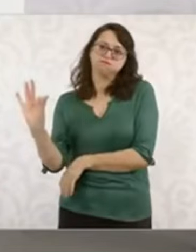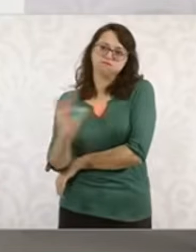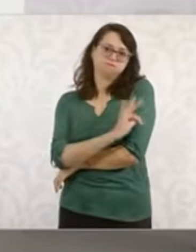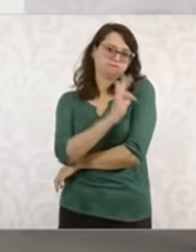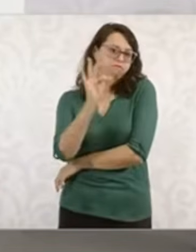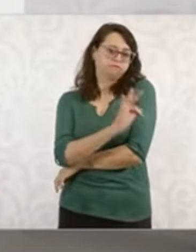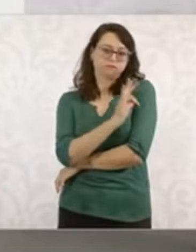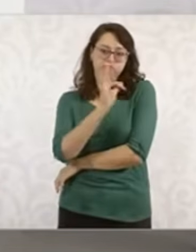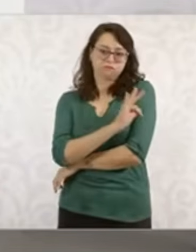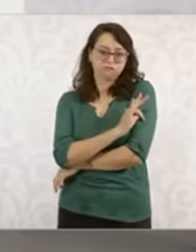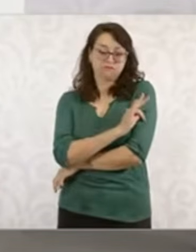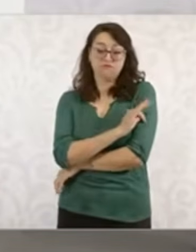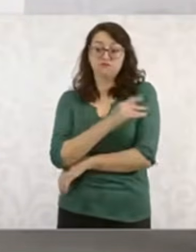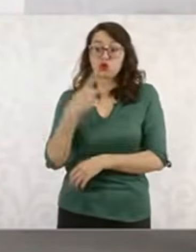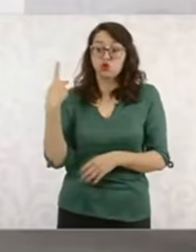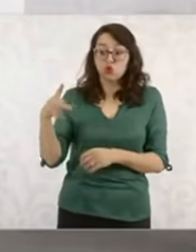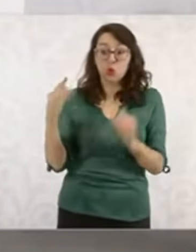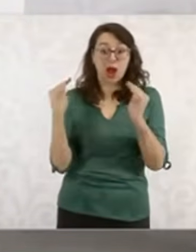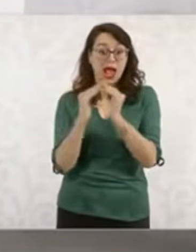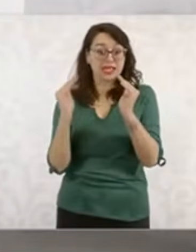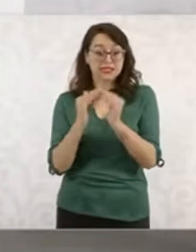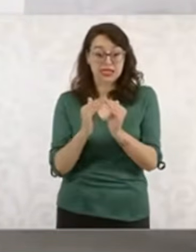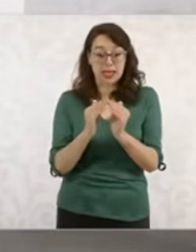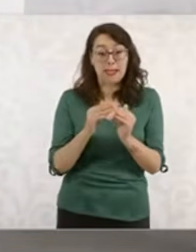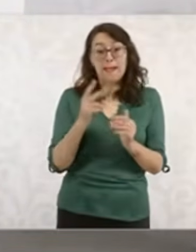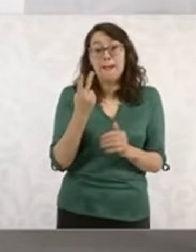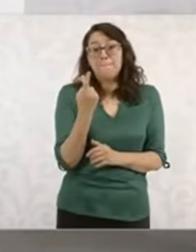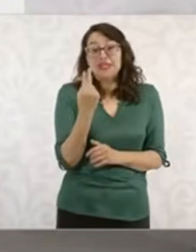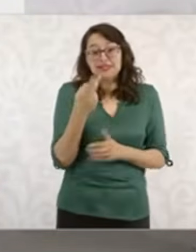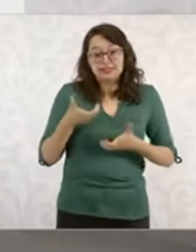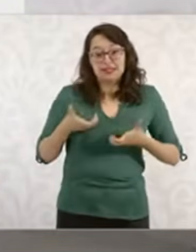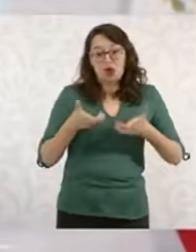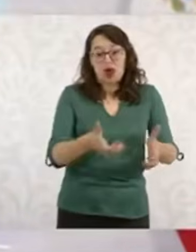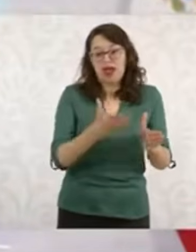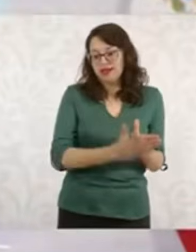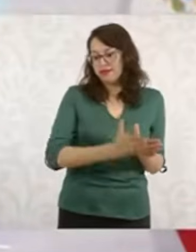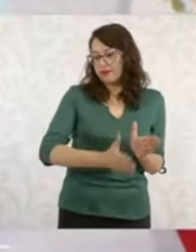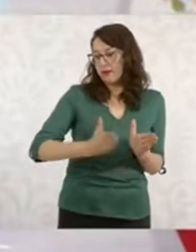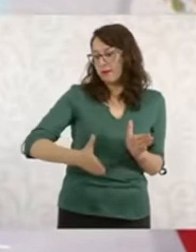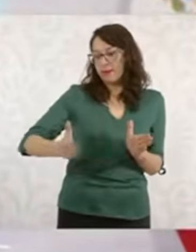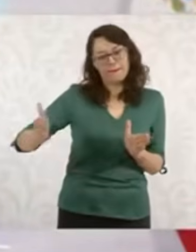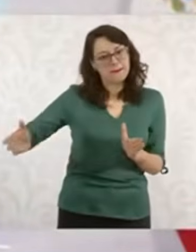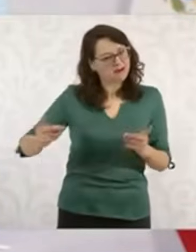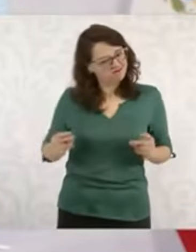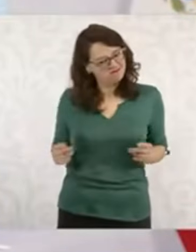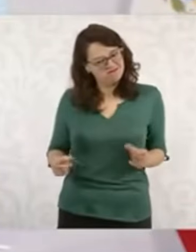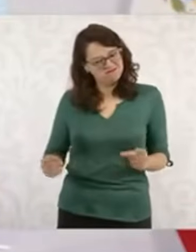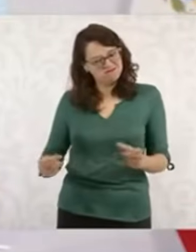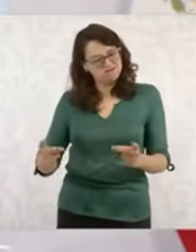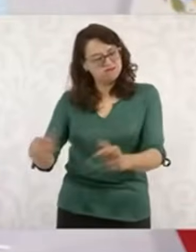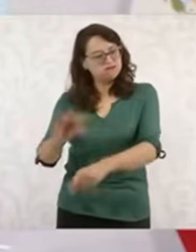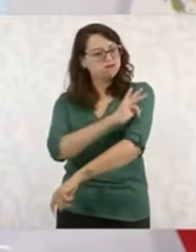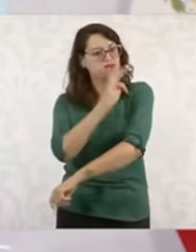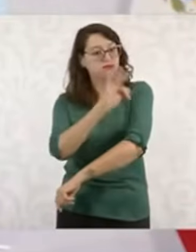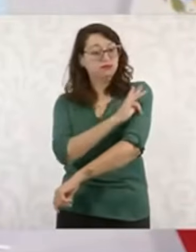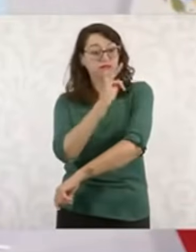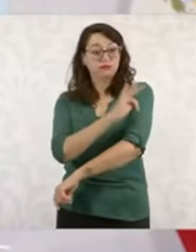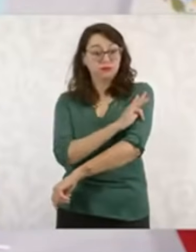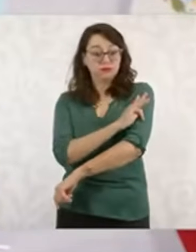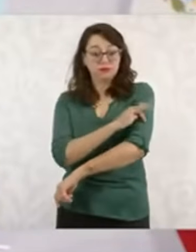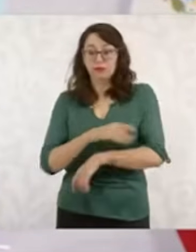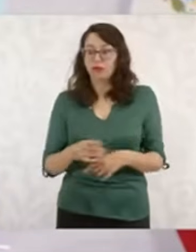hasta 25 manzanas alrededor. Si existen muchos casos, hacemos un barrido vacunal, es decir,